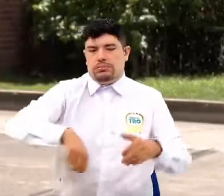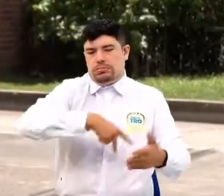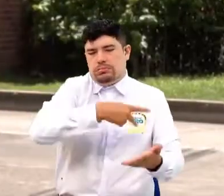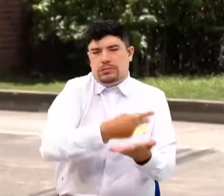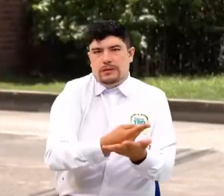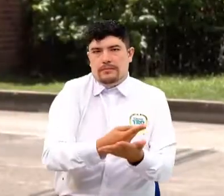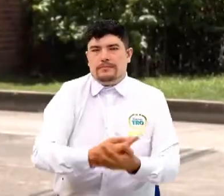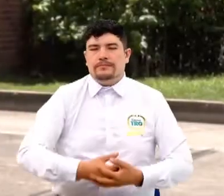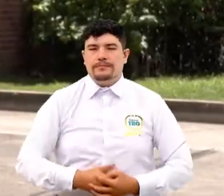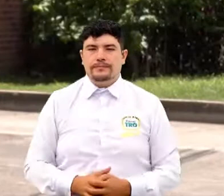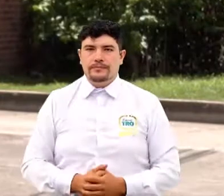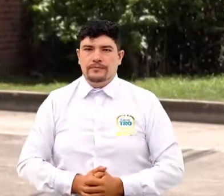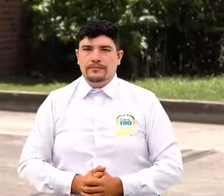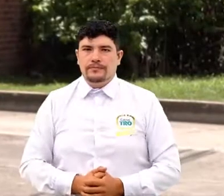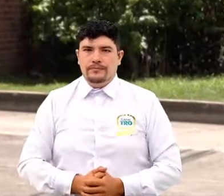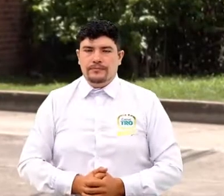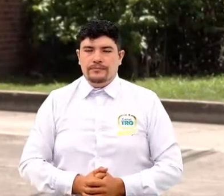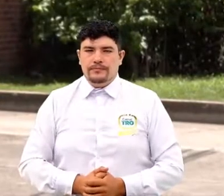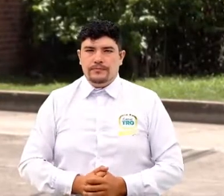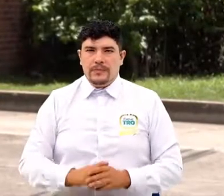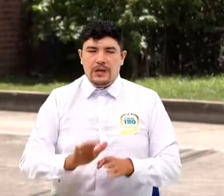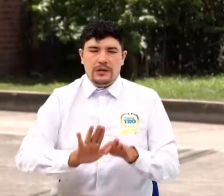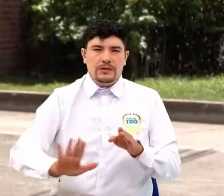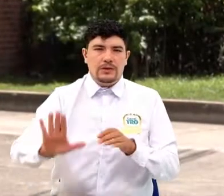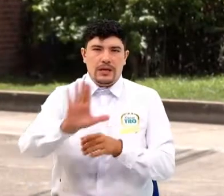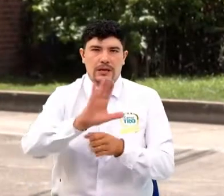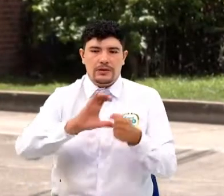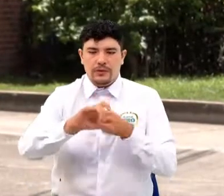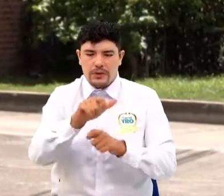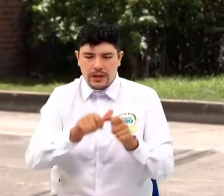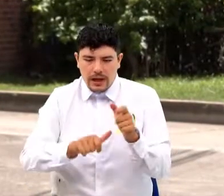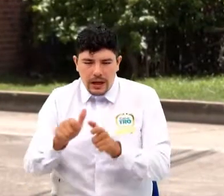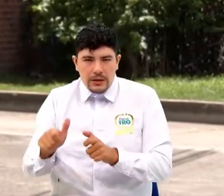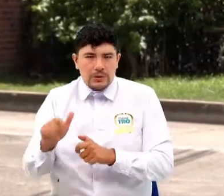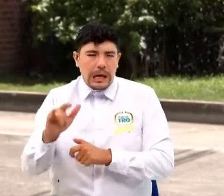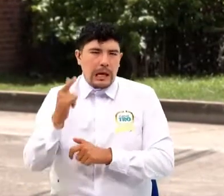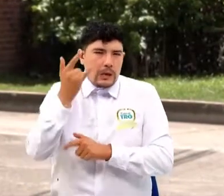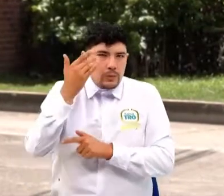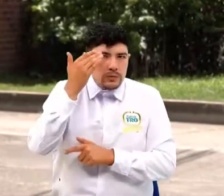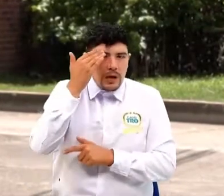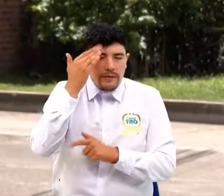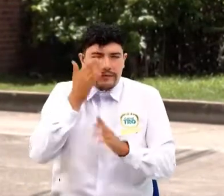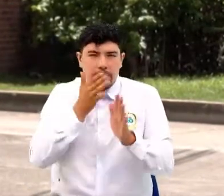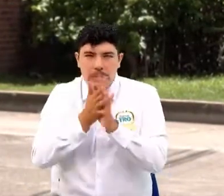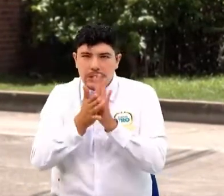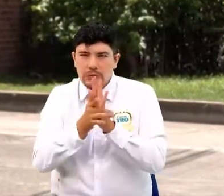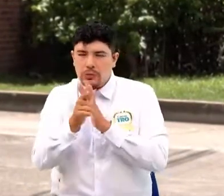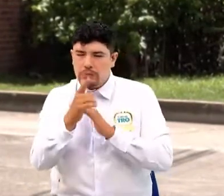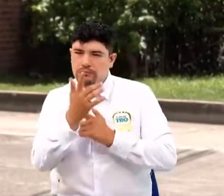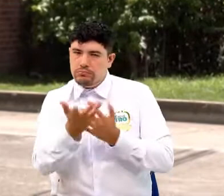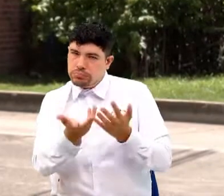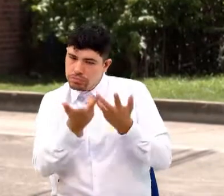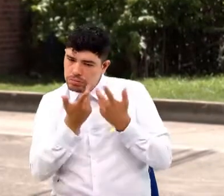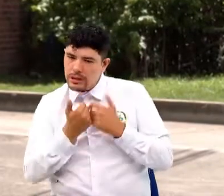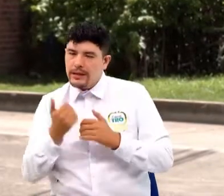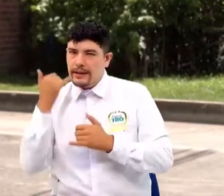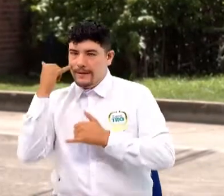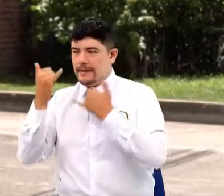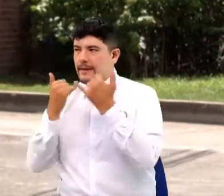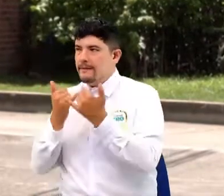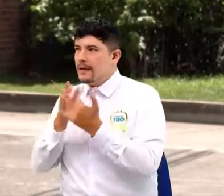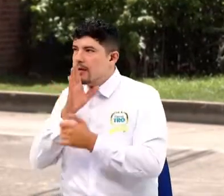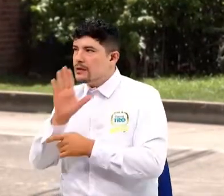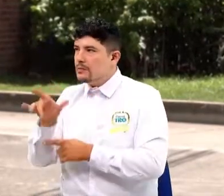las personas que tengan alguna información, pues dé finalmente con el paradero de los responsables. También la familia de nuestra amiga